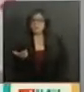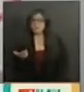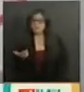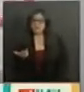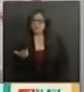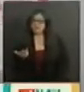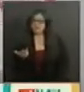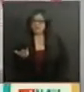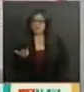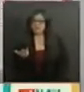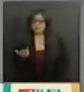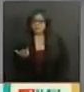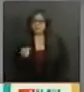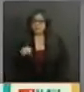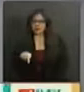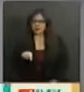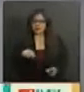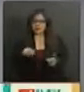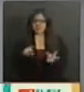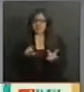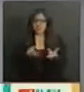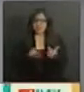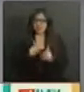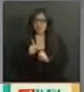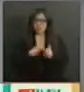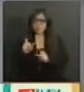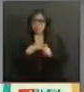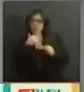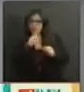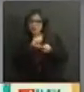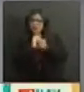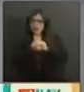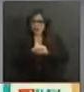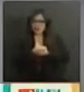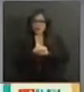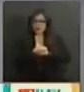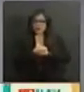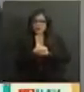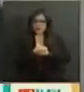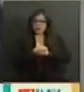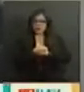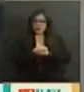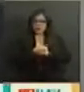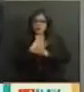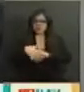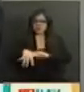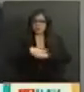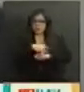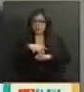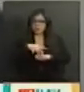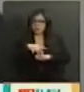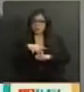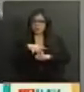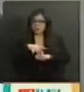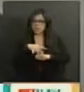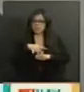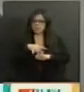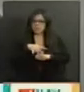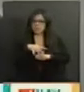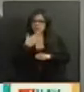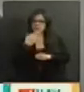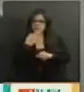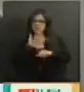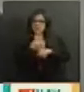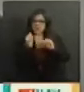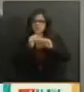hay gente que quiere cambiar las cosas con el nuevo presidente. Hay forma interesante